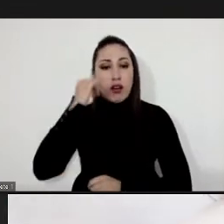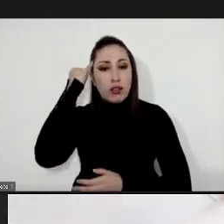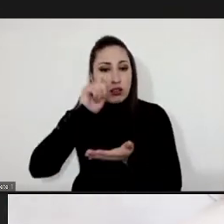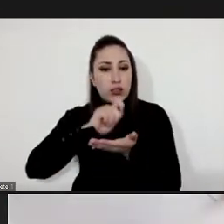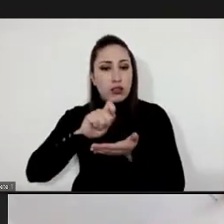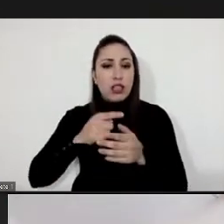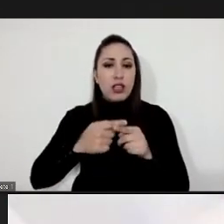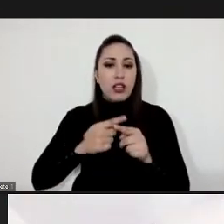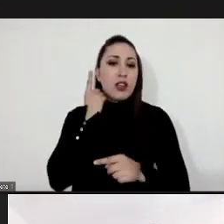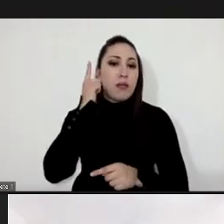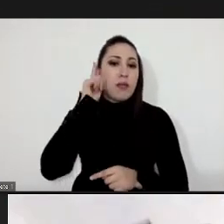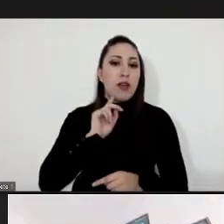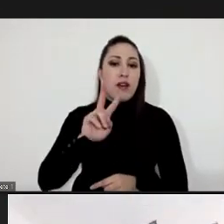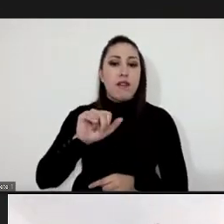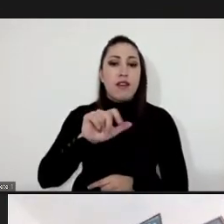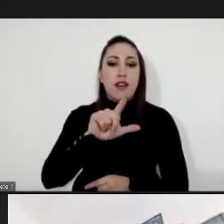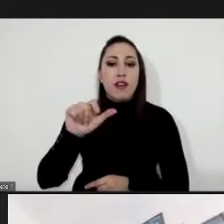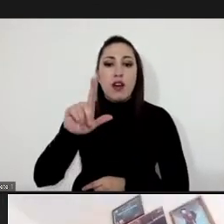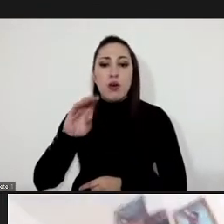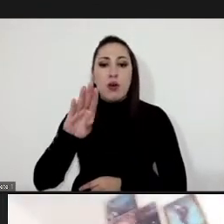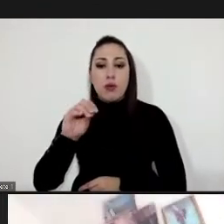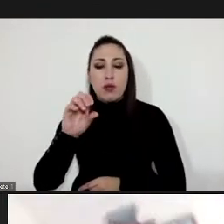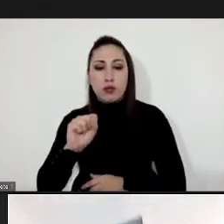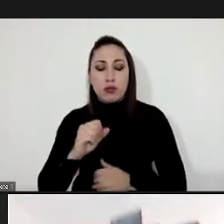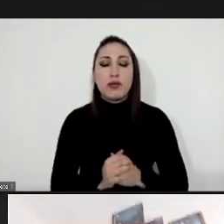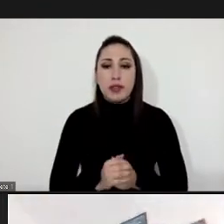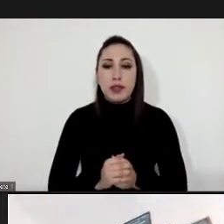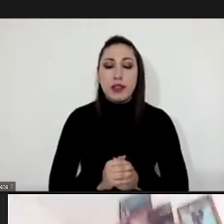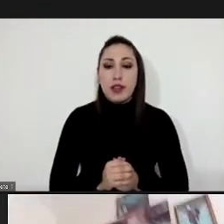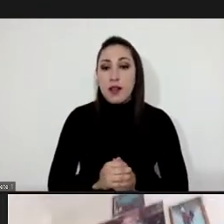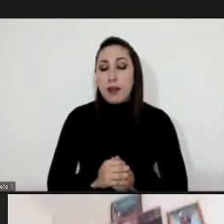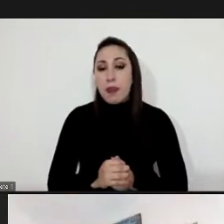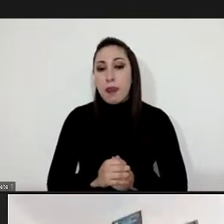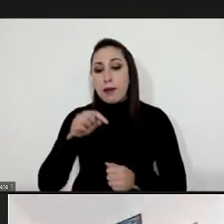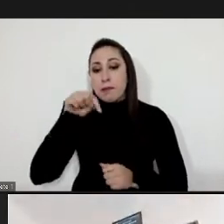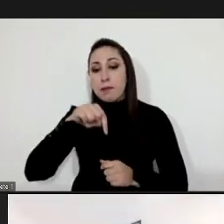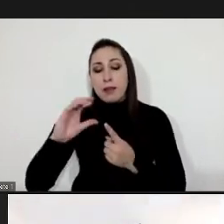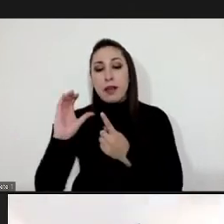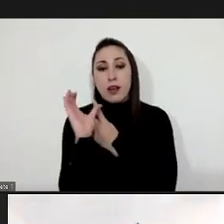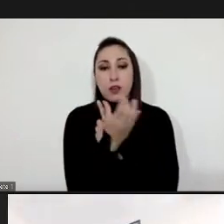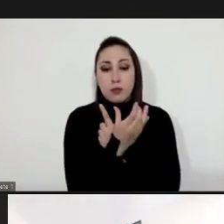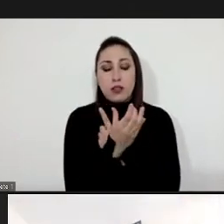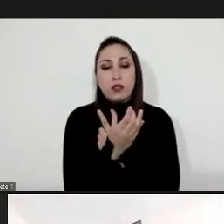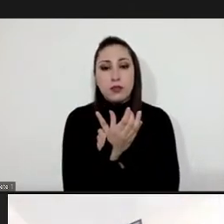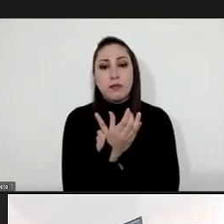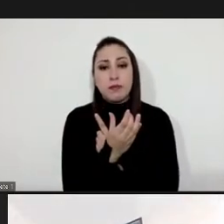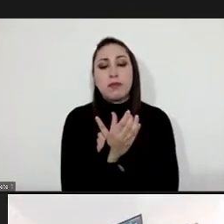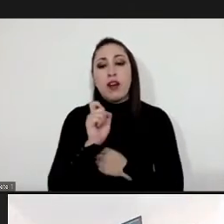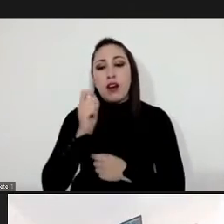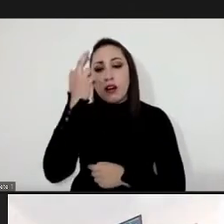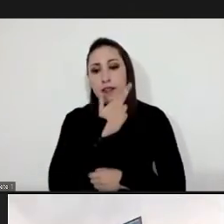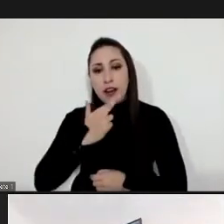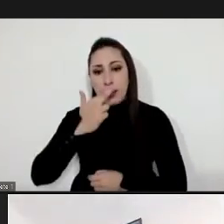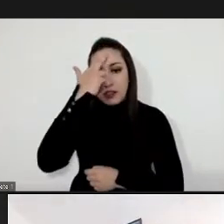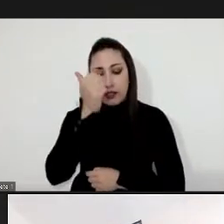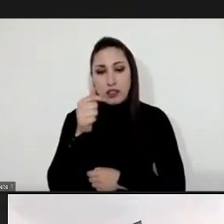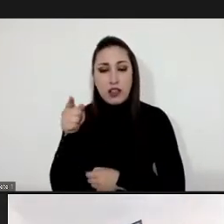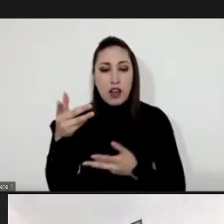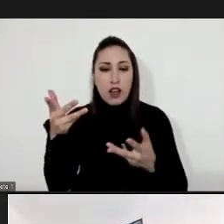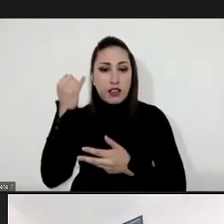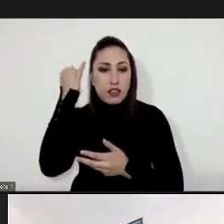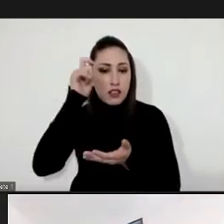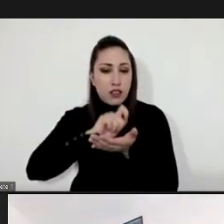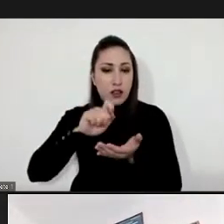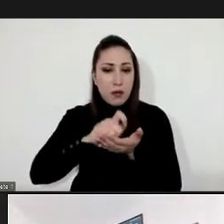Pérez. Gracias, diputada. Esta comisión converge con las motivaciones expuestas por la proposición materia del